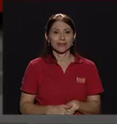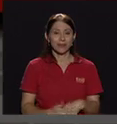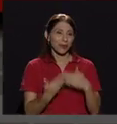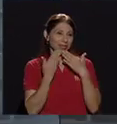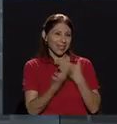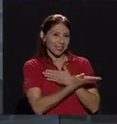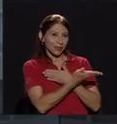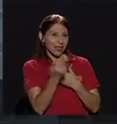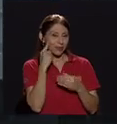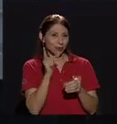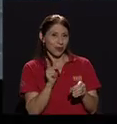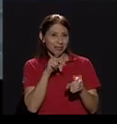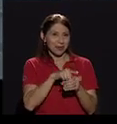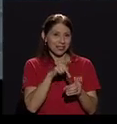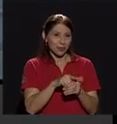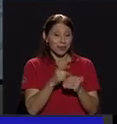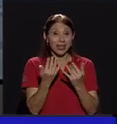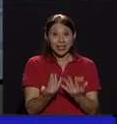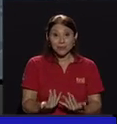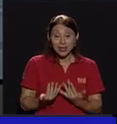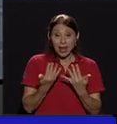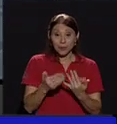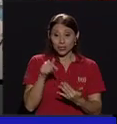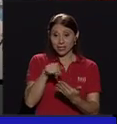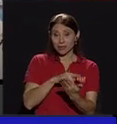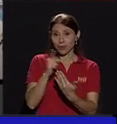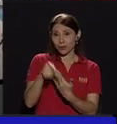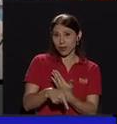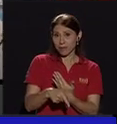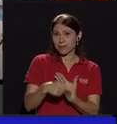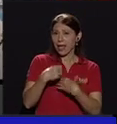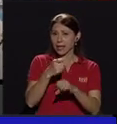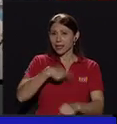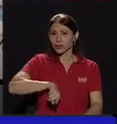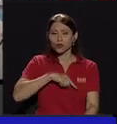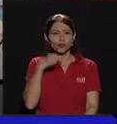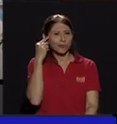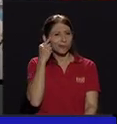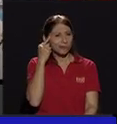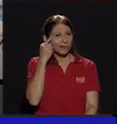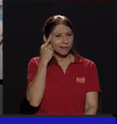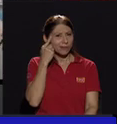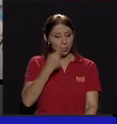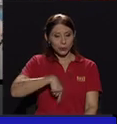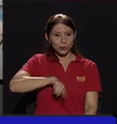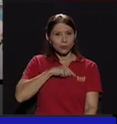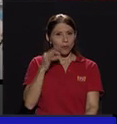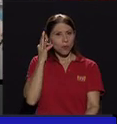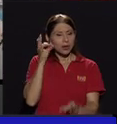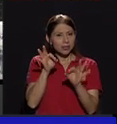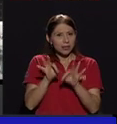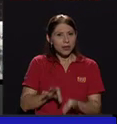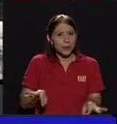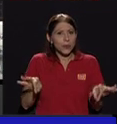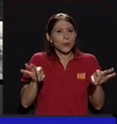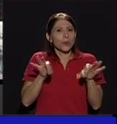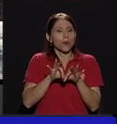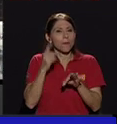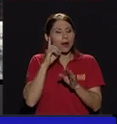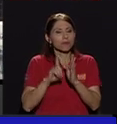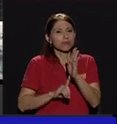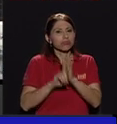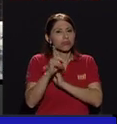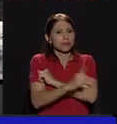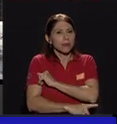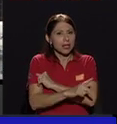instituciones. Muchas gracias a ustedes por su participación. Esperamos que este espacio pues, nos lleve a pensar en la importancia que tenemos las mujeres en